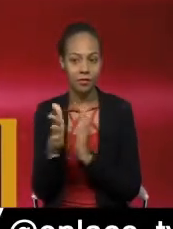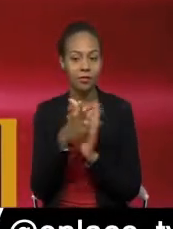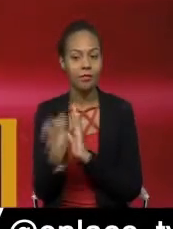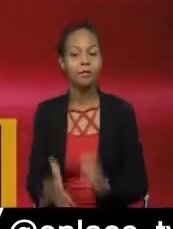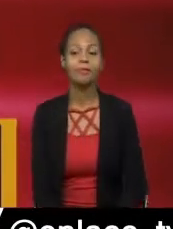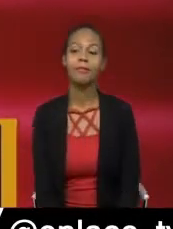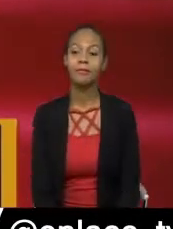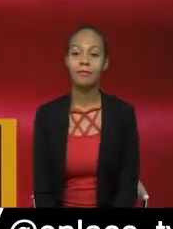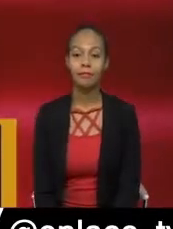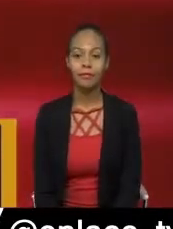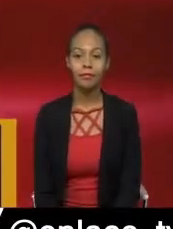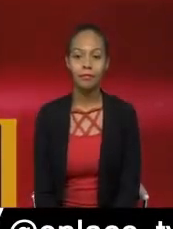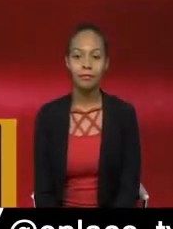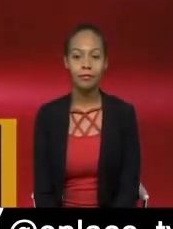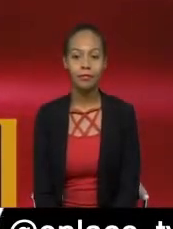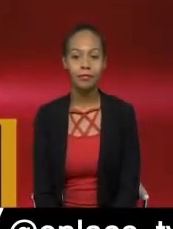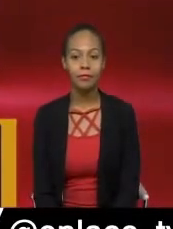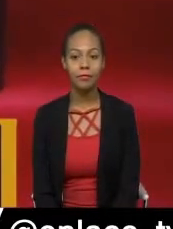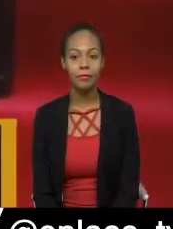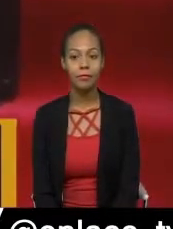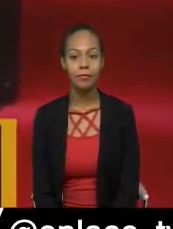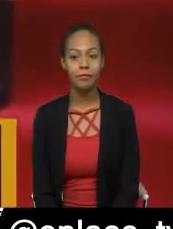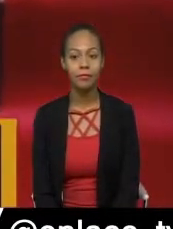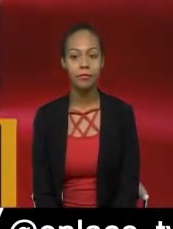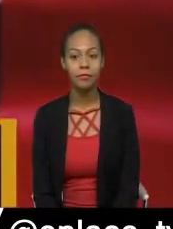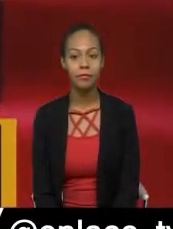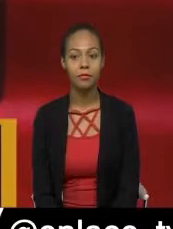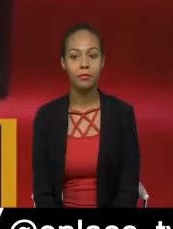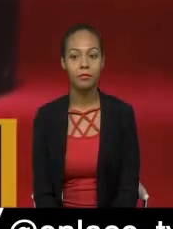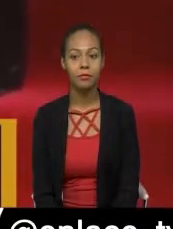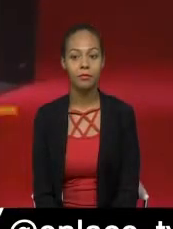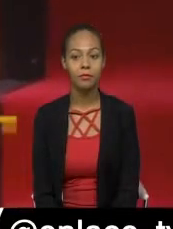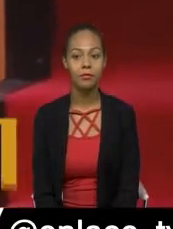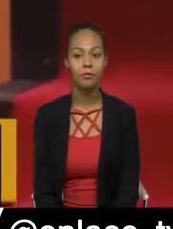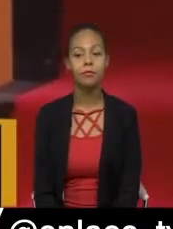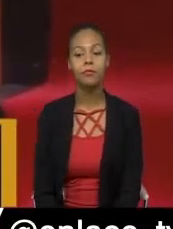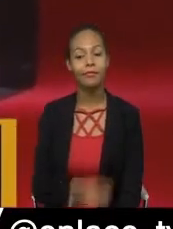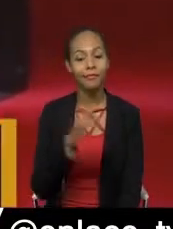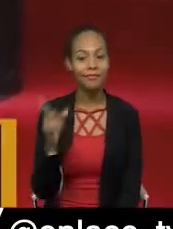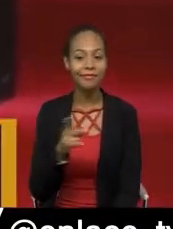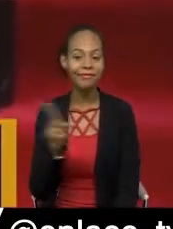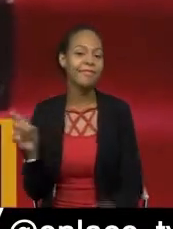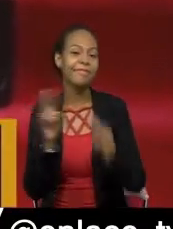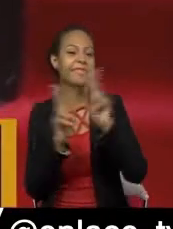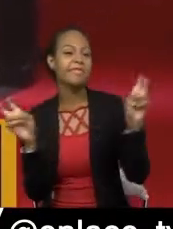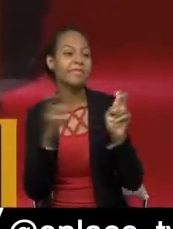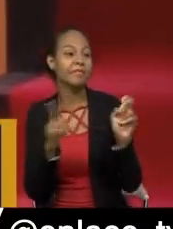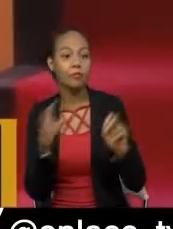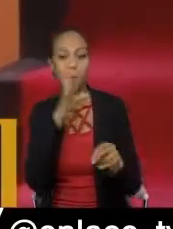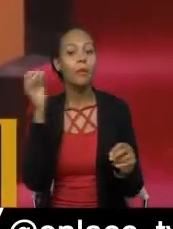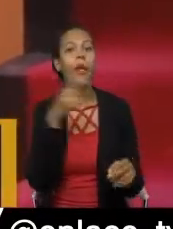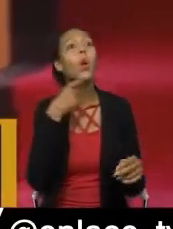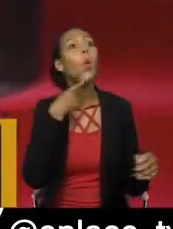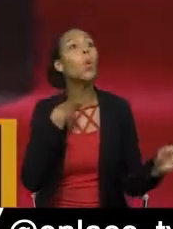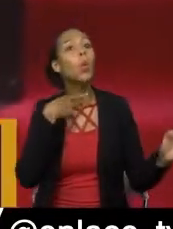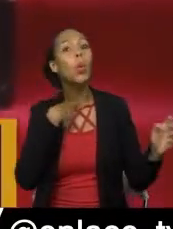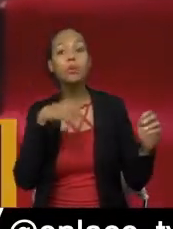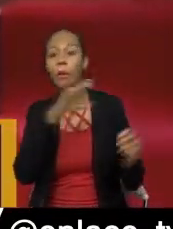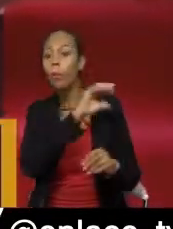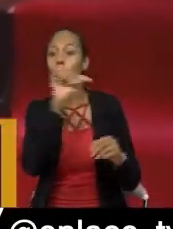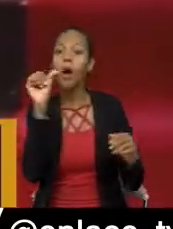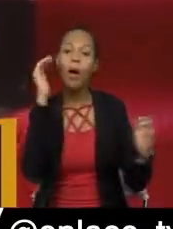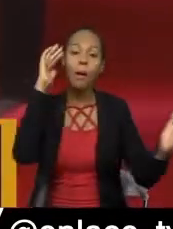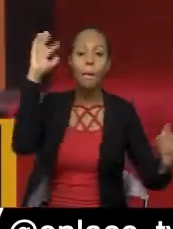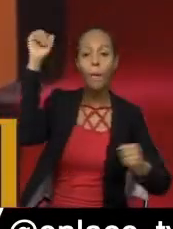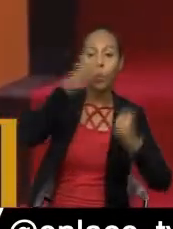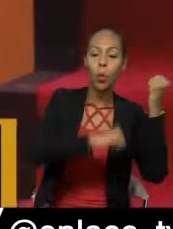calidad. Made in Africa. Los Caballeros las Prefieren Brutas es el estándar comedy de Isabela Santo Domingo que los barranqueños